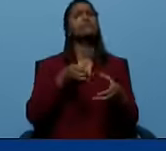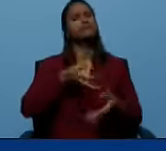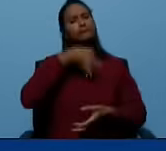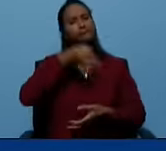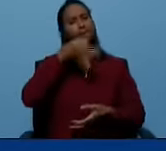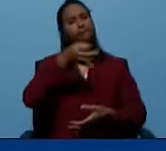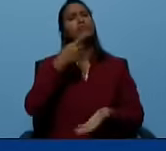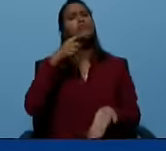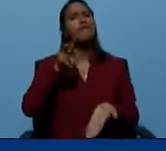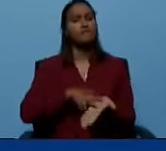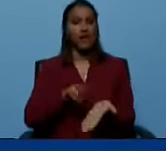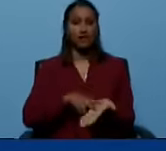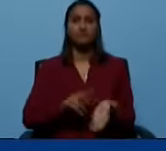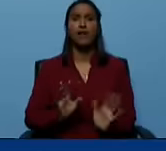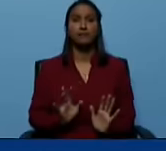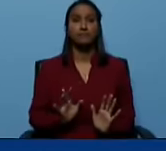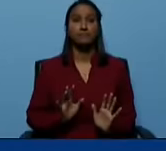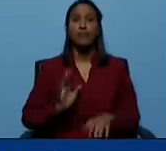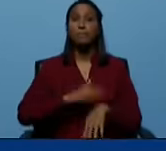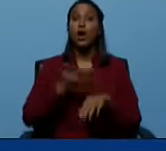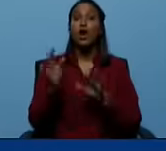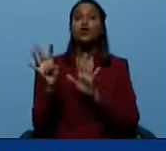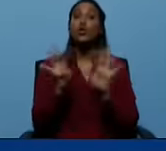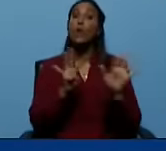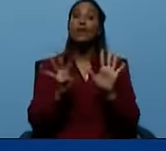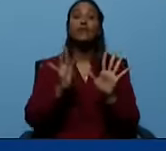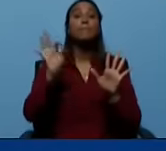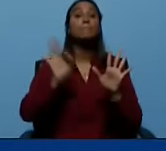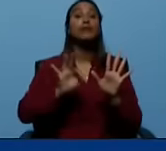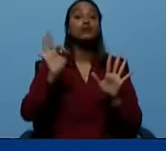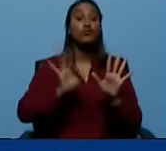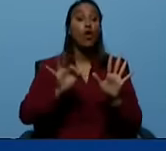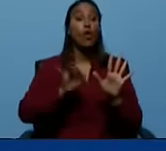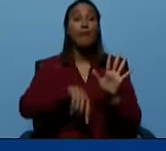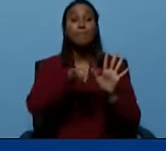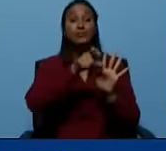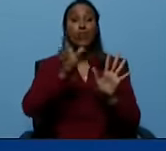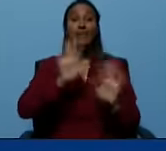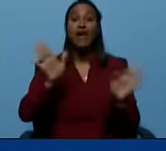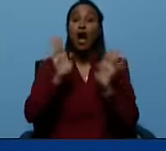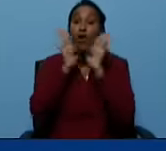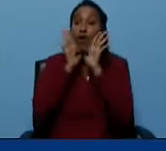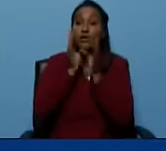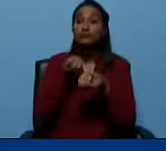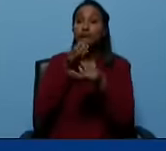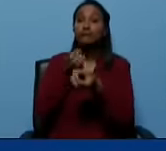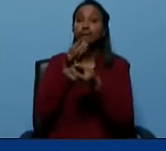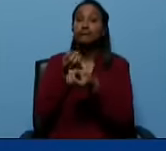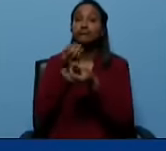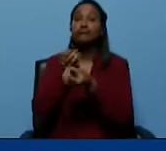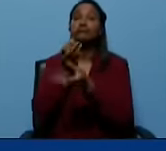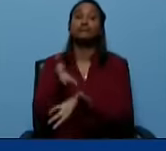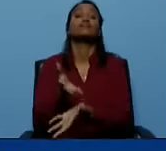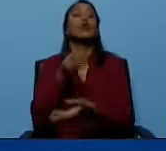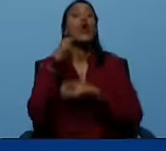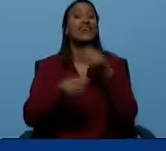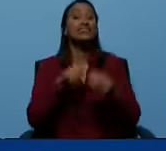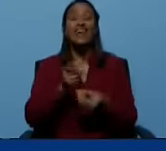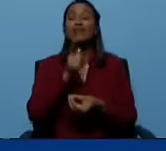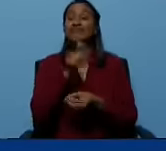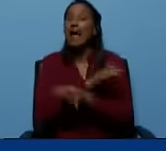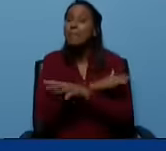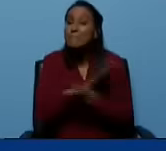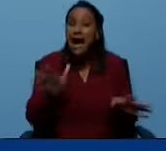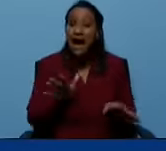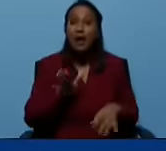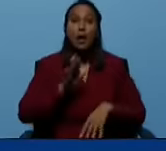confesos. Yo diría que el 99% están confesos. Lo que hicieron fue criminal. Tiene que ser condenado por toda